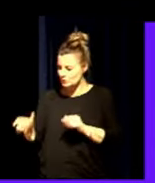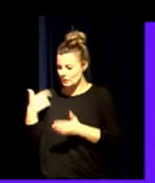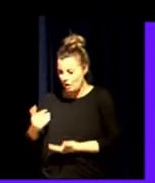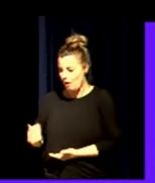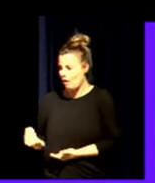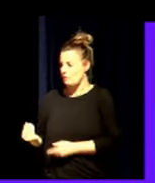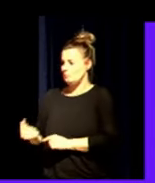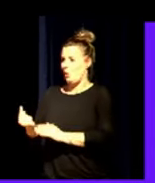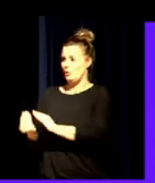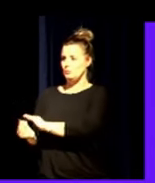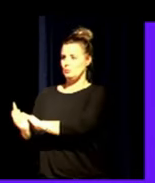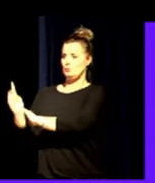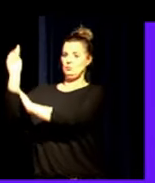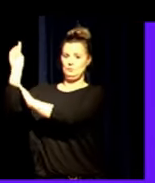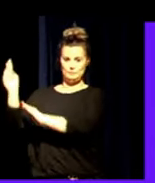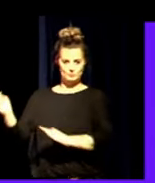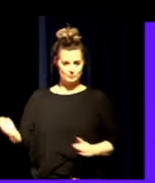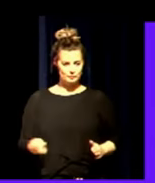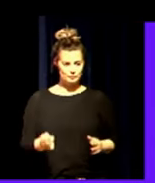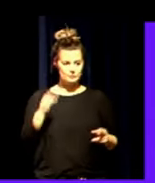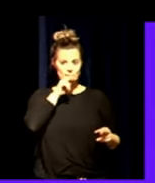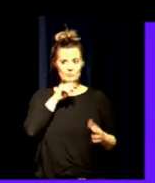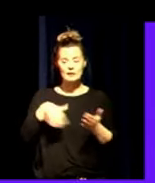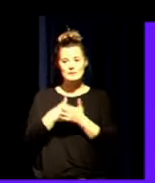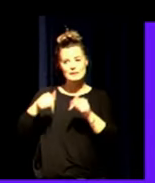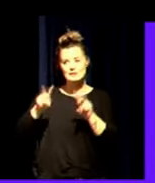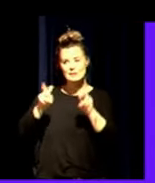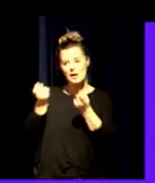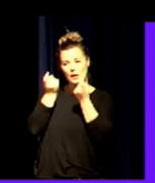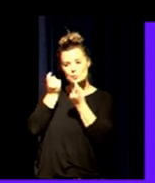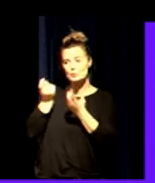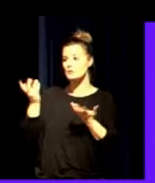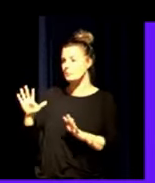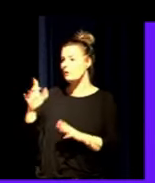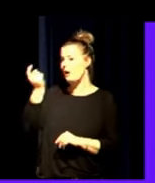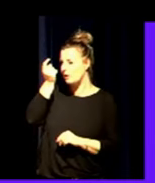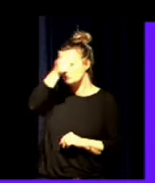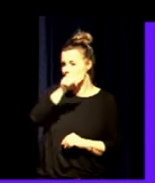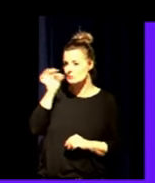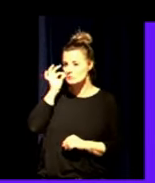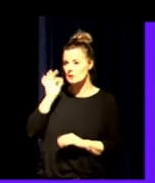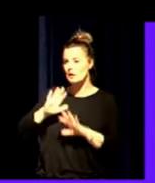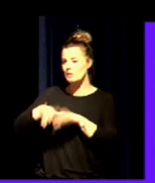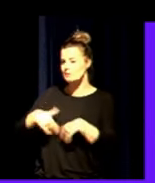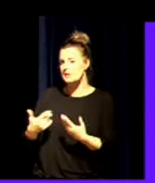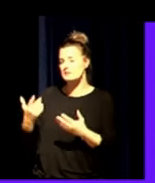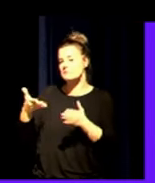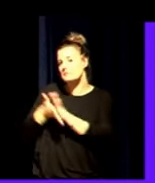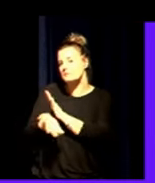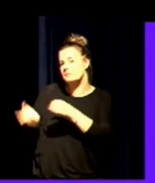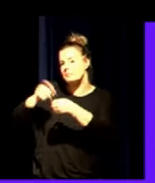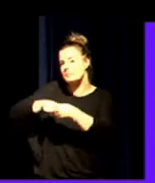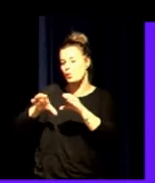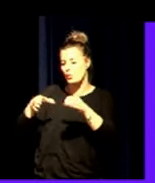manera. Hablamos hasta aquí de los alumnos, pero los alumnos y las alumnas están en una comunidad de cuidados